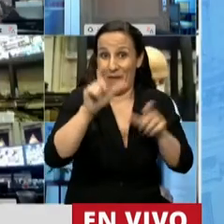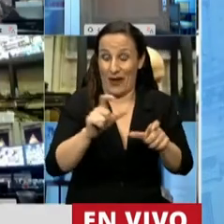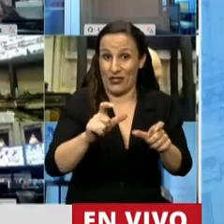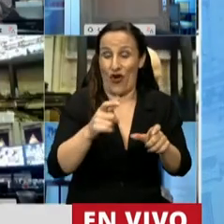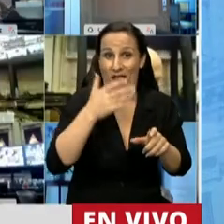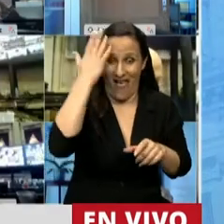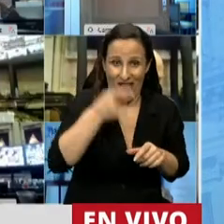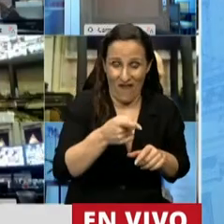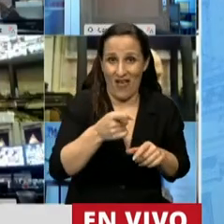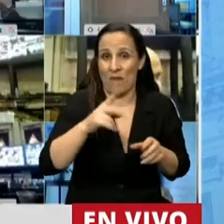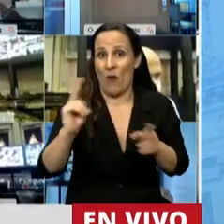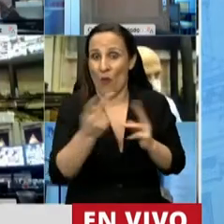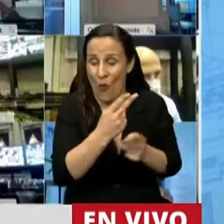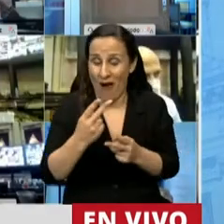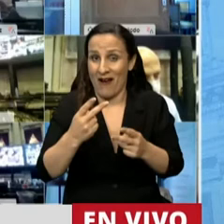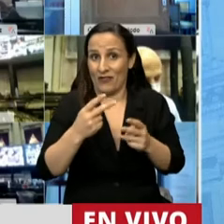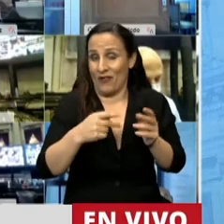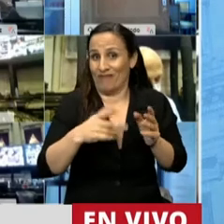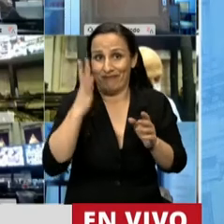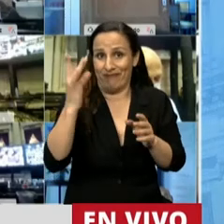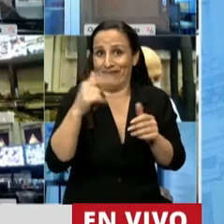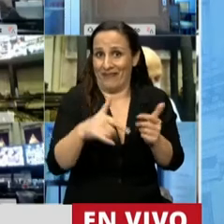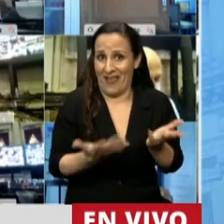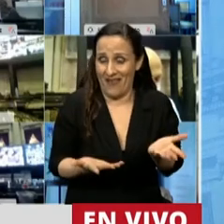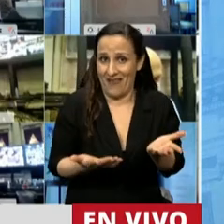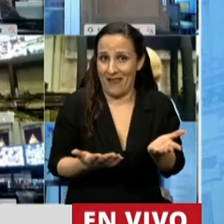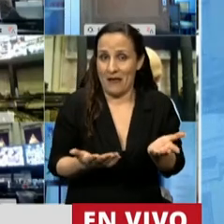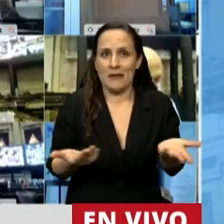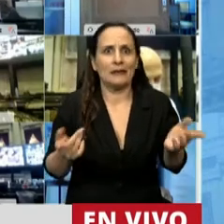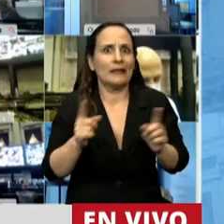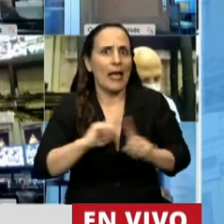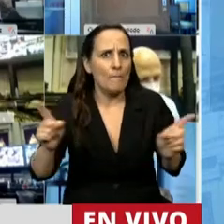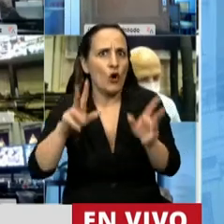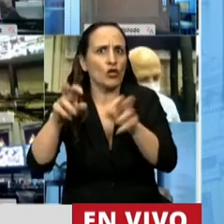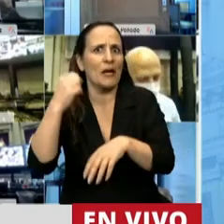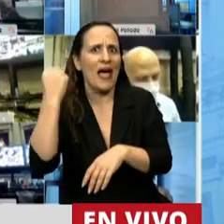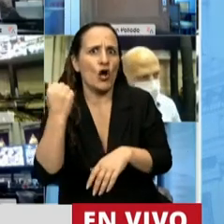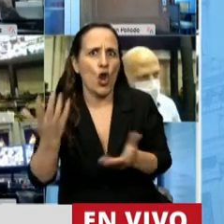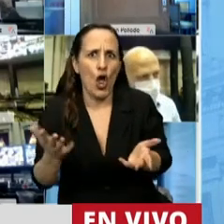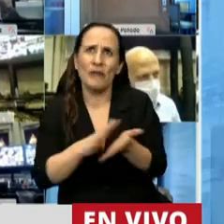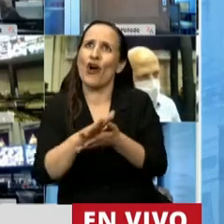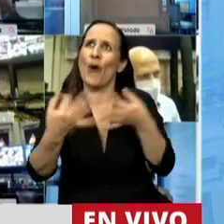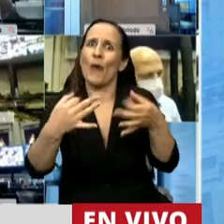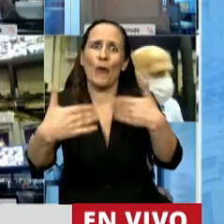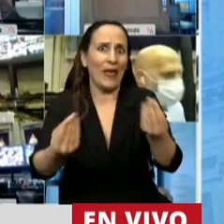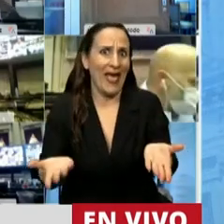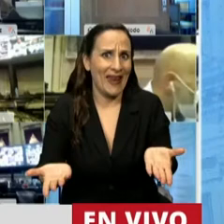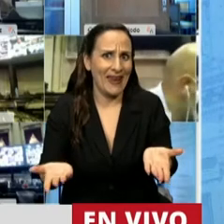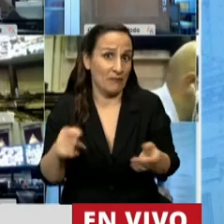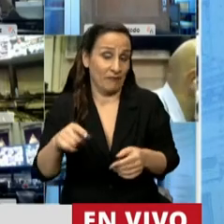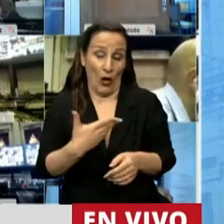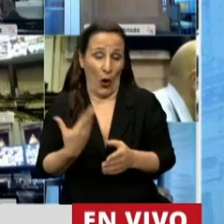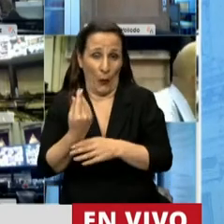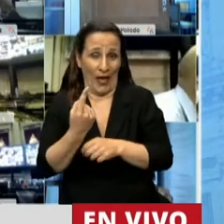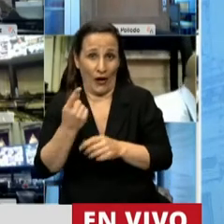habitantes. Tampoco han dado resultado las cuestiones económicas, que en ningún momento fue prioridad para este gobierno y que nuestro